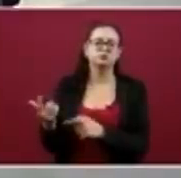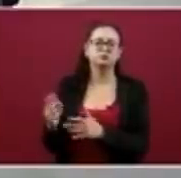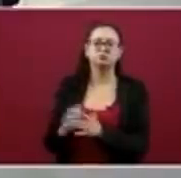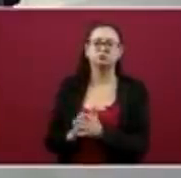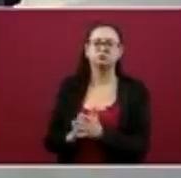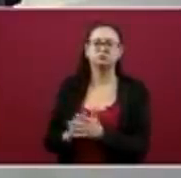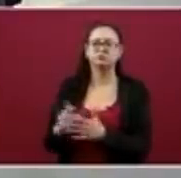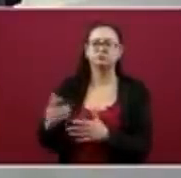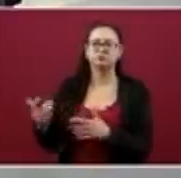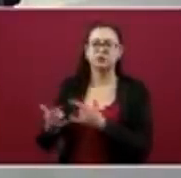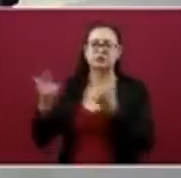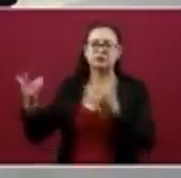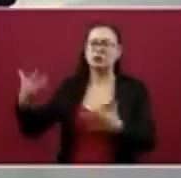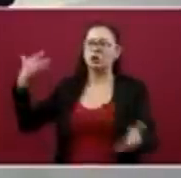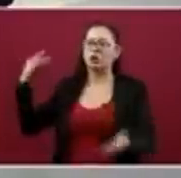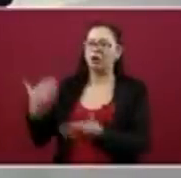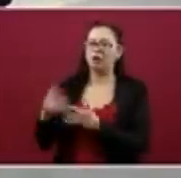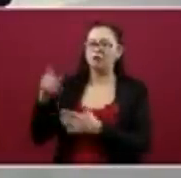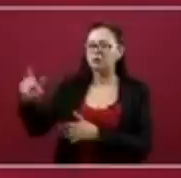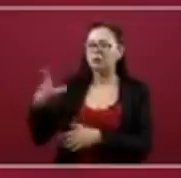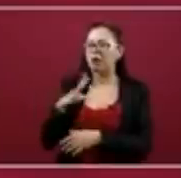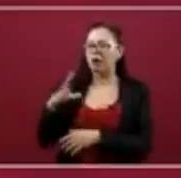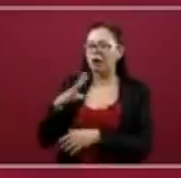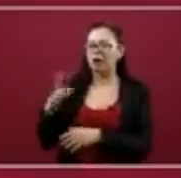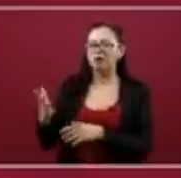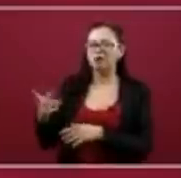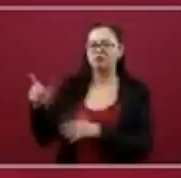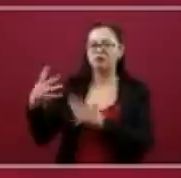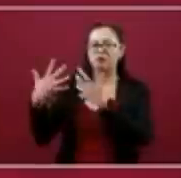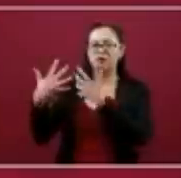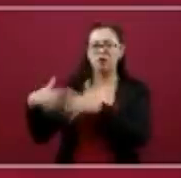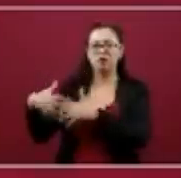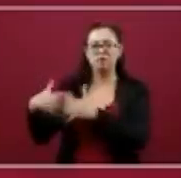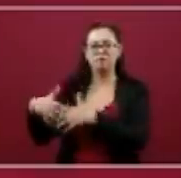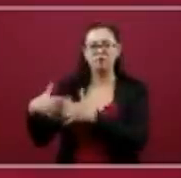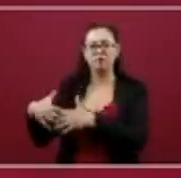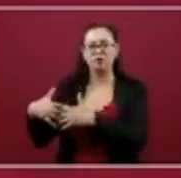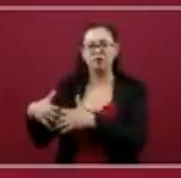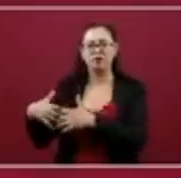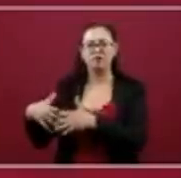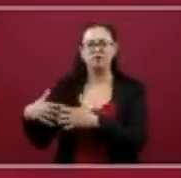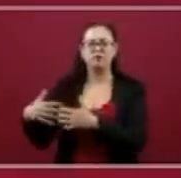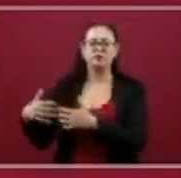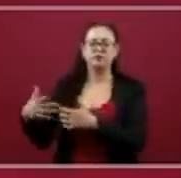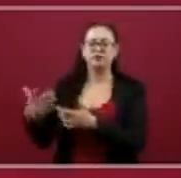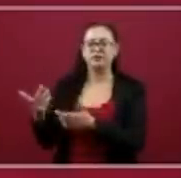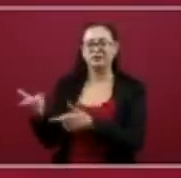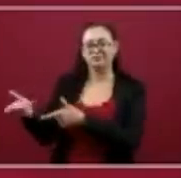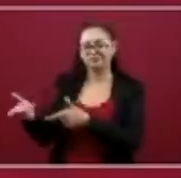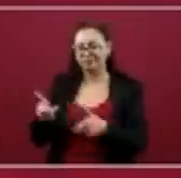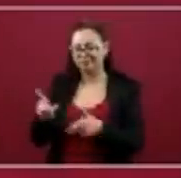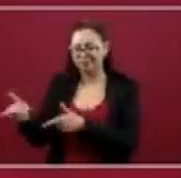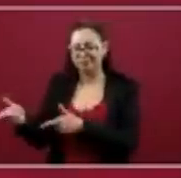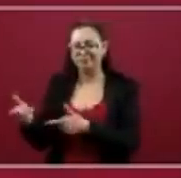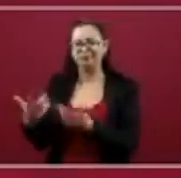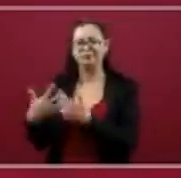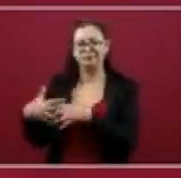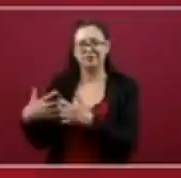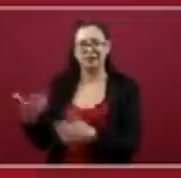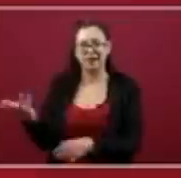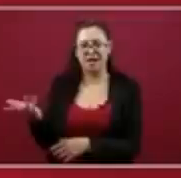históricas de la fábrica de armas que